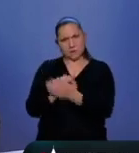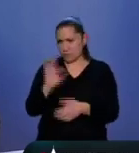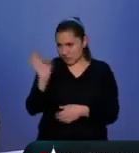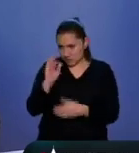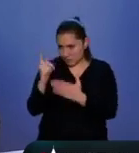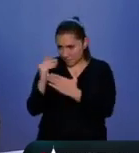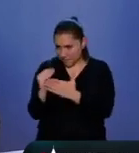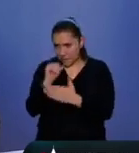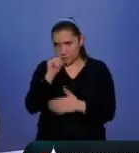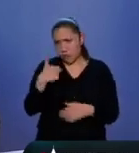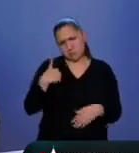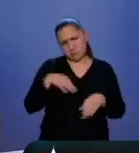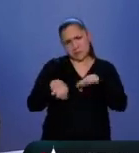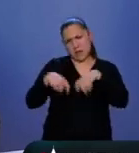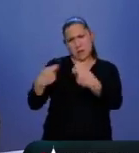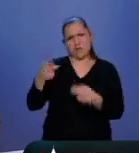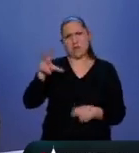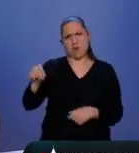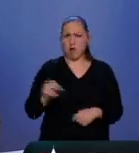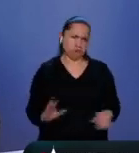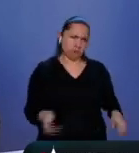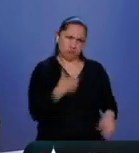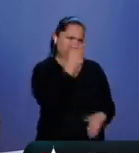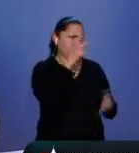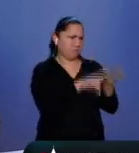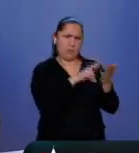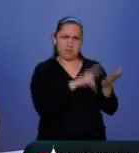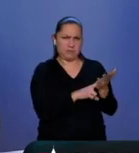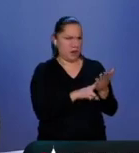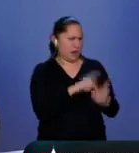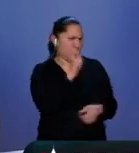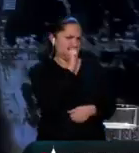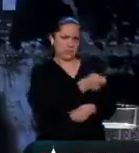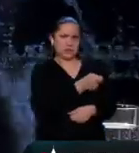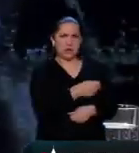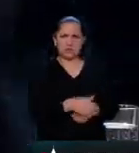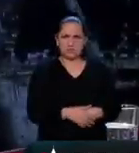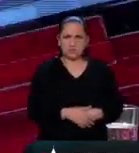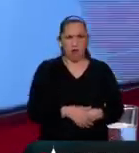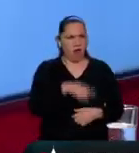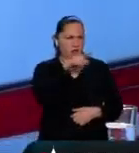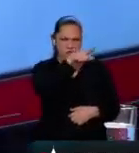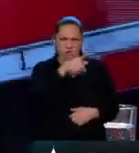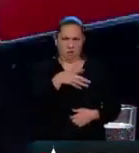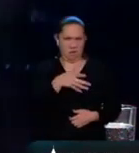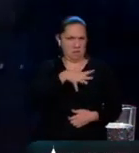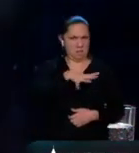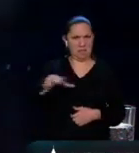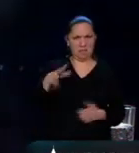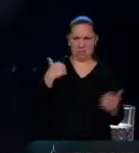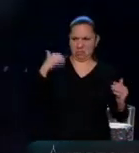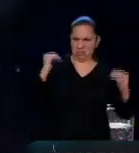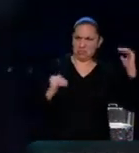usted... Entonces, usted es un igualado. Bueno, no soy un igualado, soy una persona, un ciudadano, igual que usted. Esa